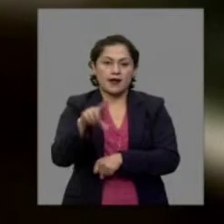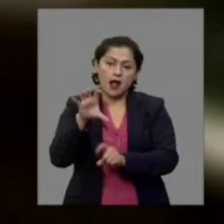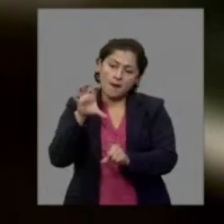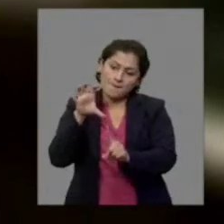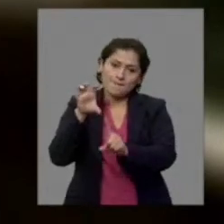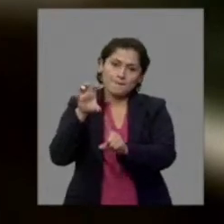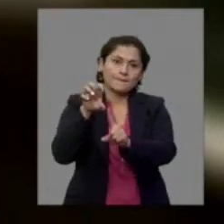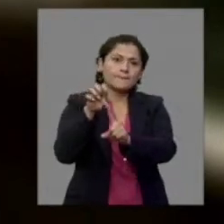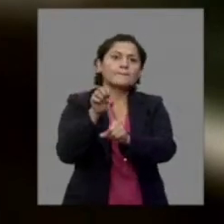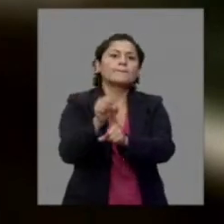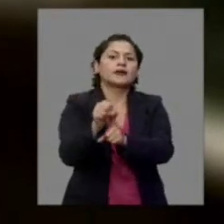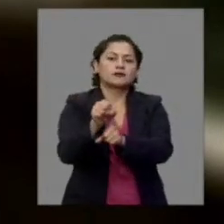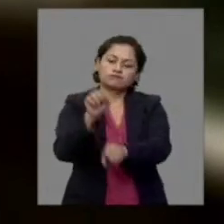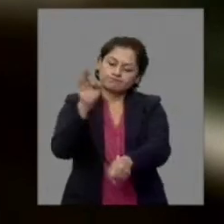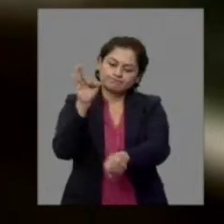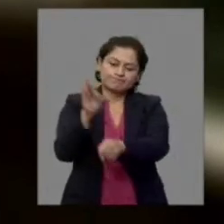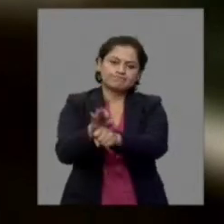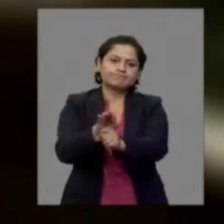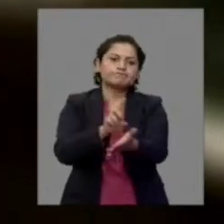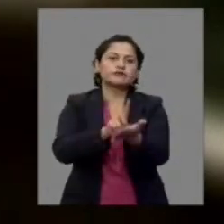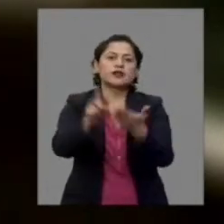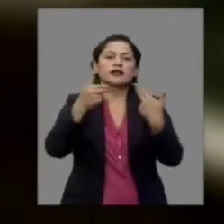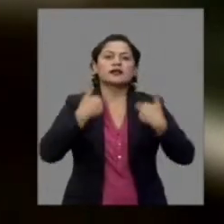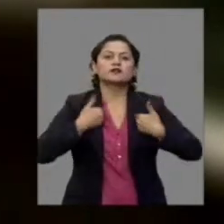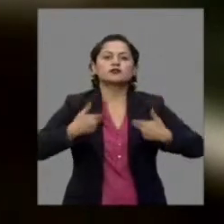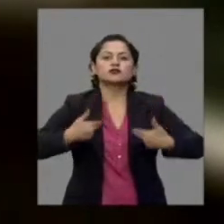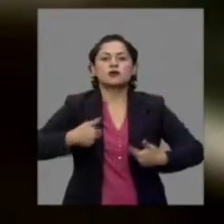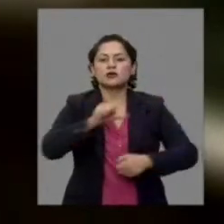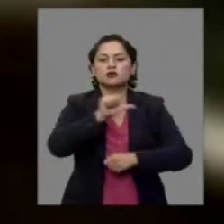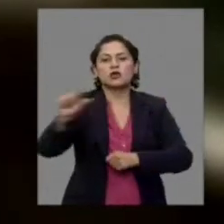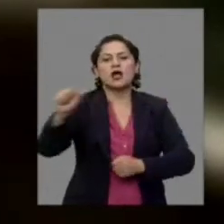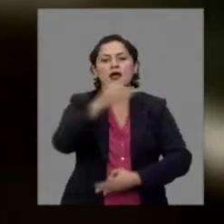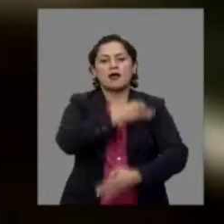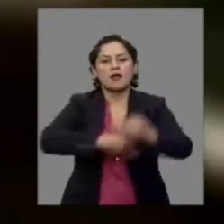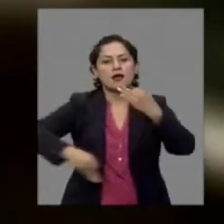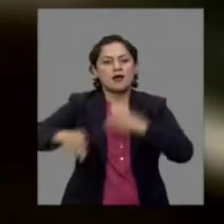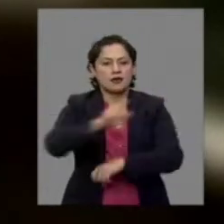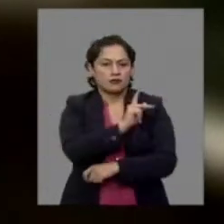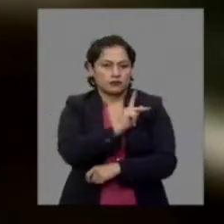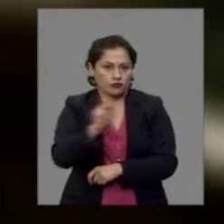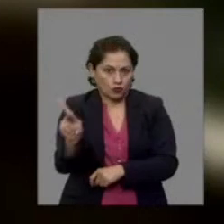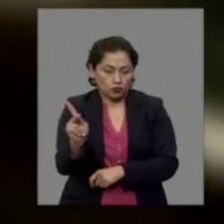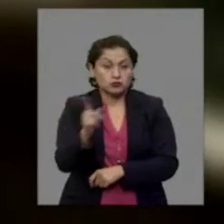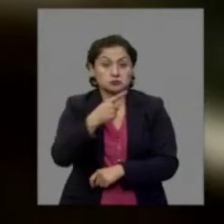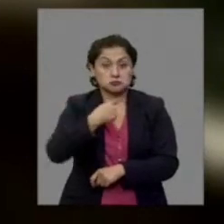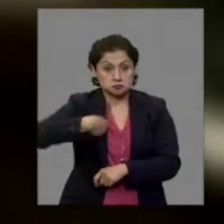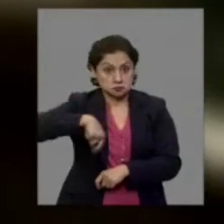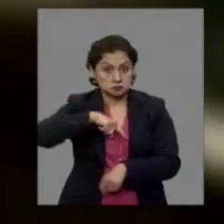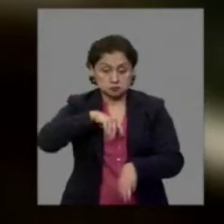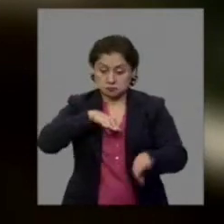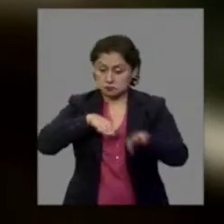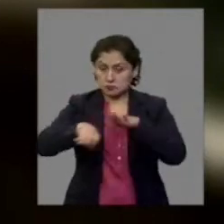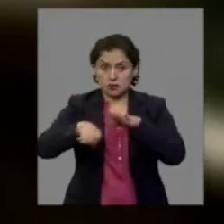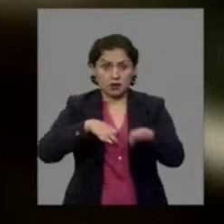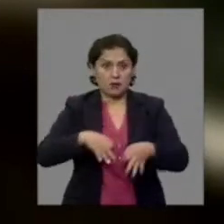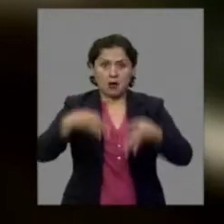protección irrestricta de los derechos humanos, y que lo hacemos con absoluta honestidad, con